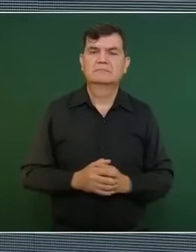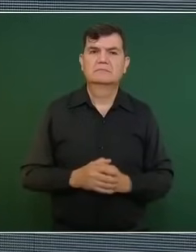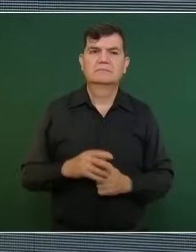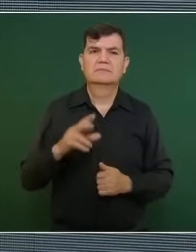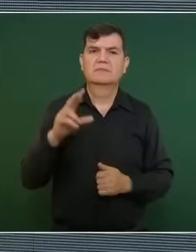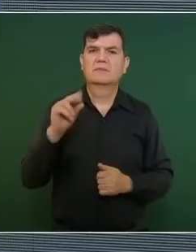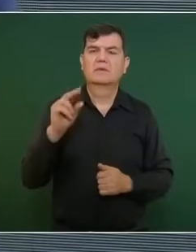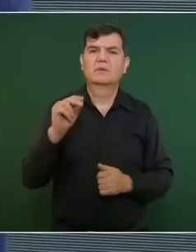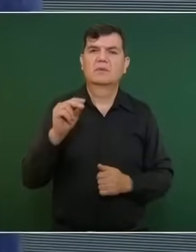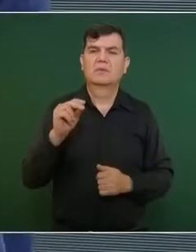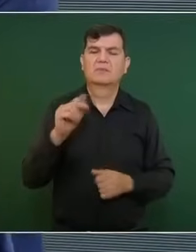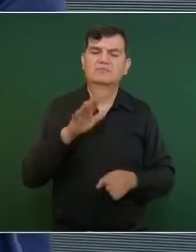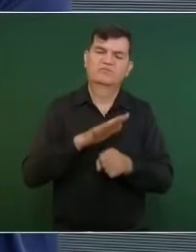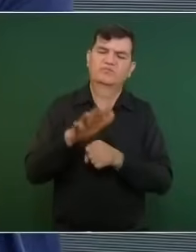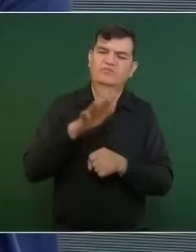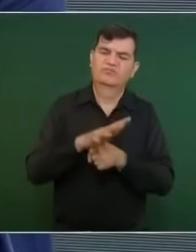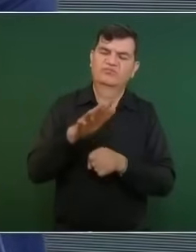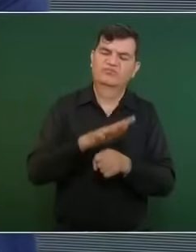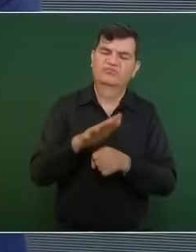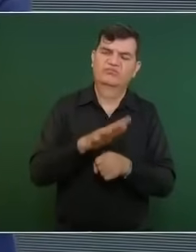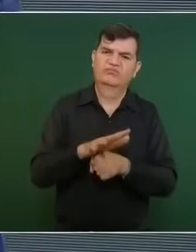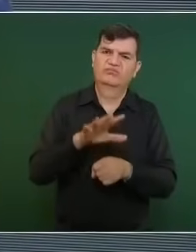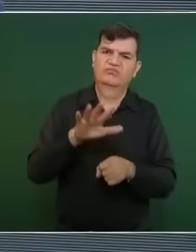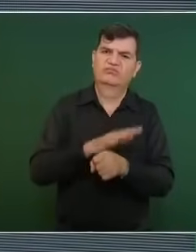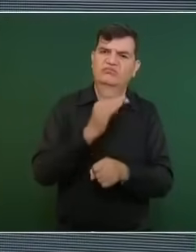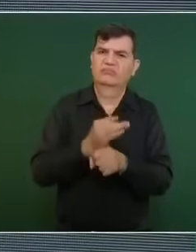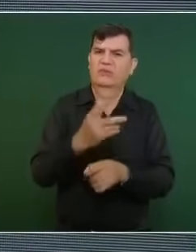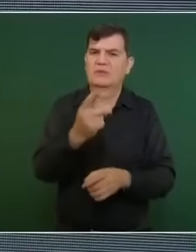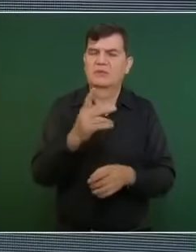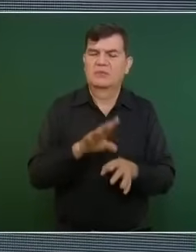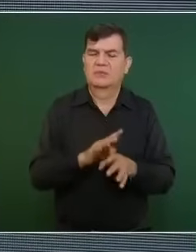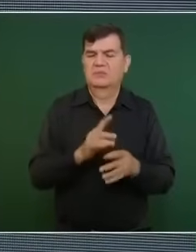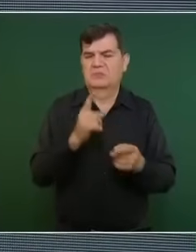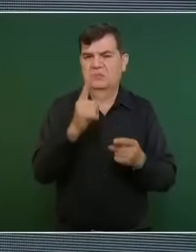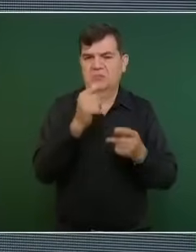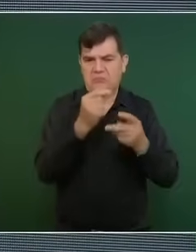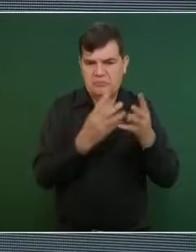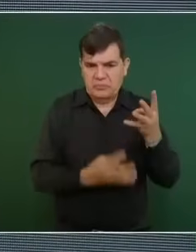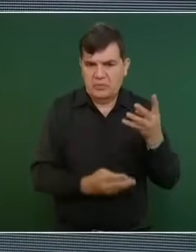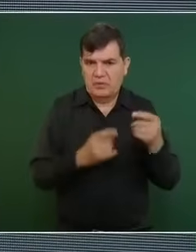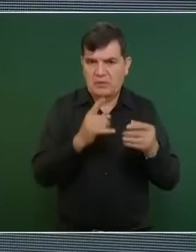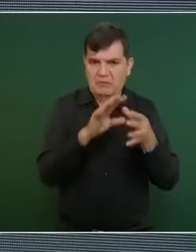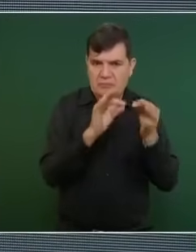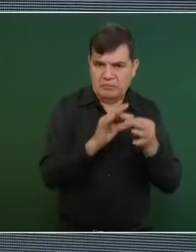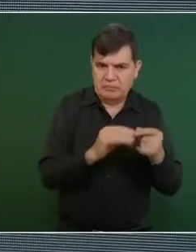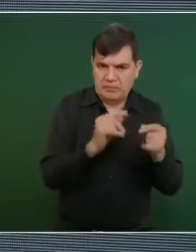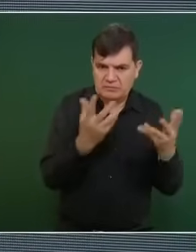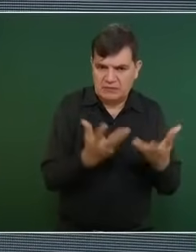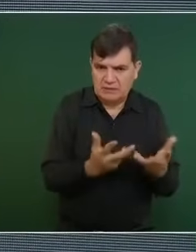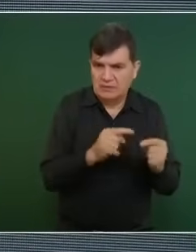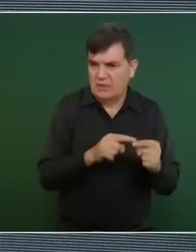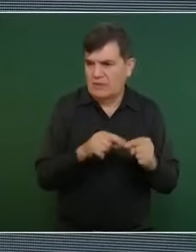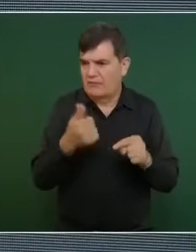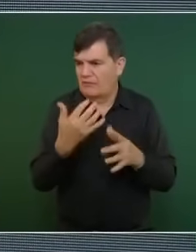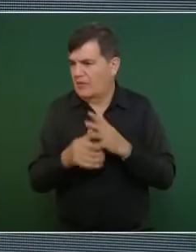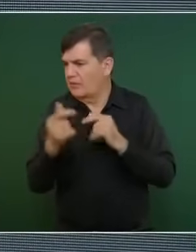es suficiente una versión de los hechos acerca de que,